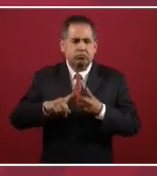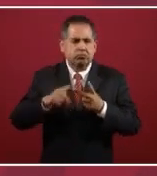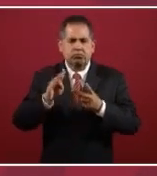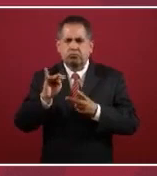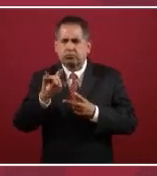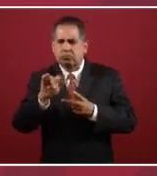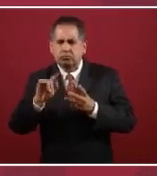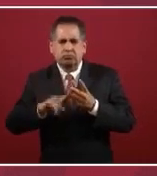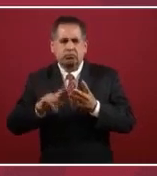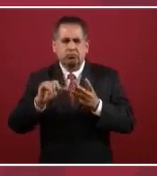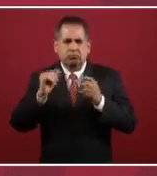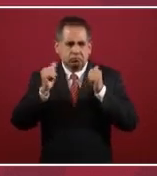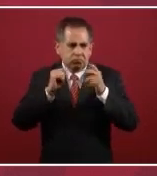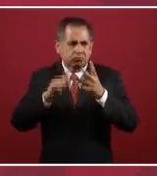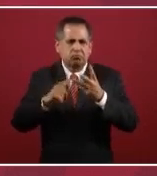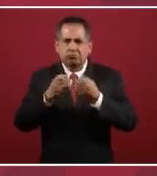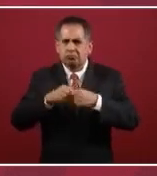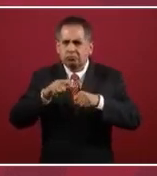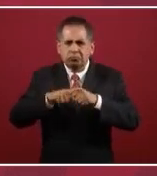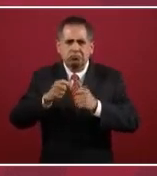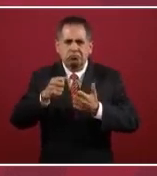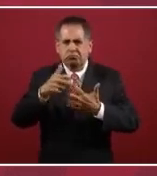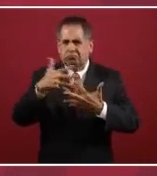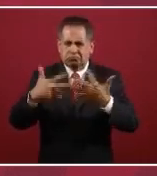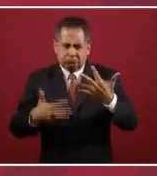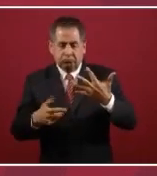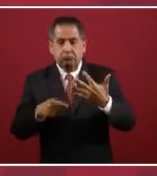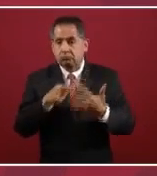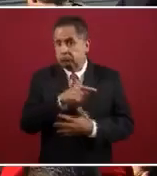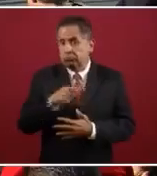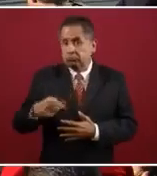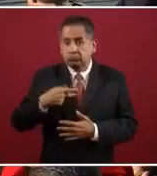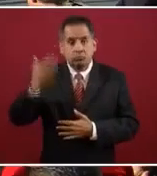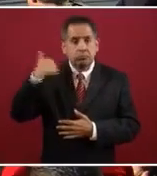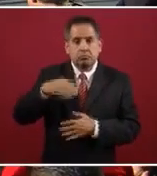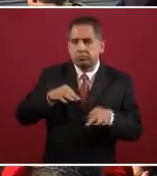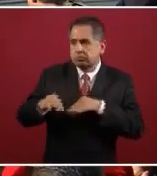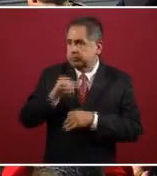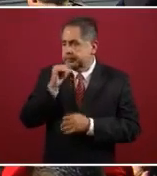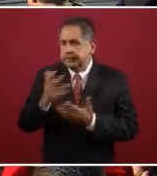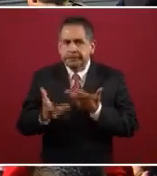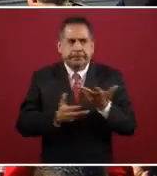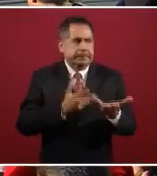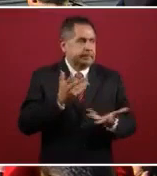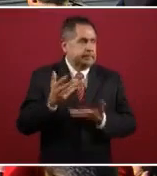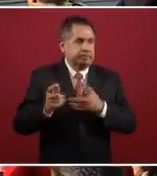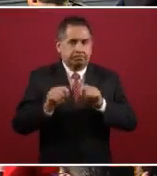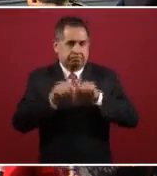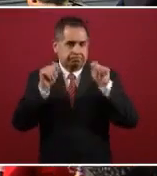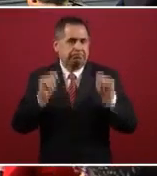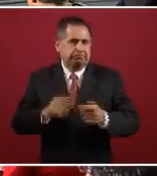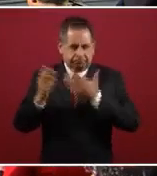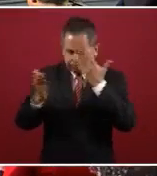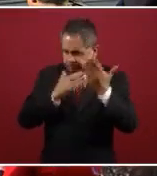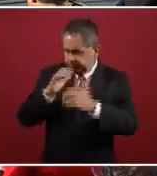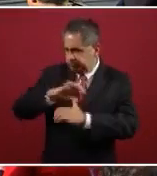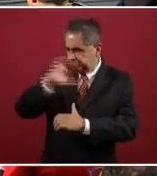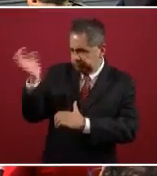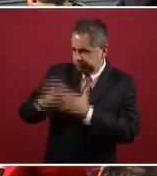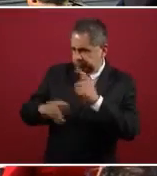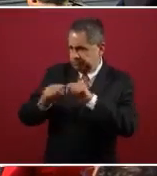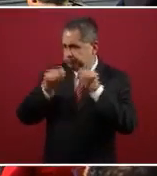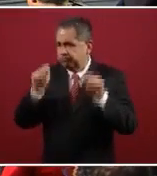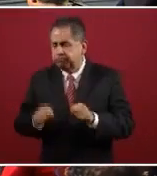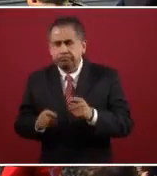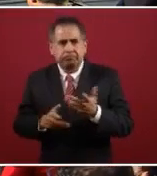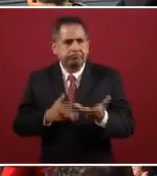biólogos, antropólogos, sociólogos, gente que no había sido empleada, gente que de cierta manera, el que estudia agronomía, pues estudia con